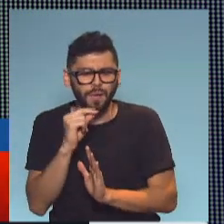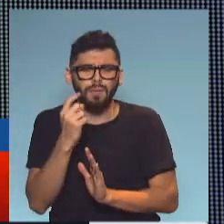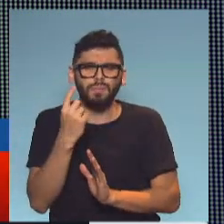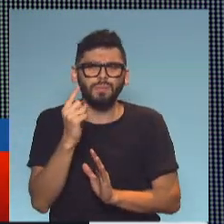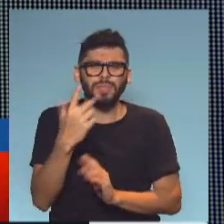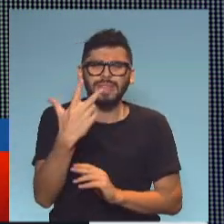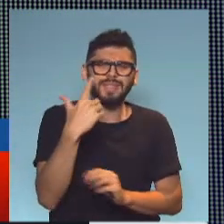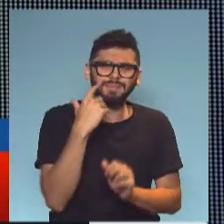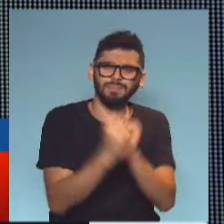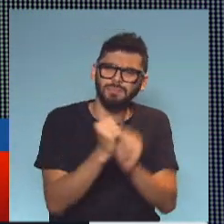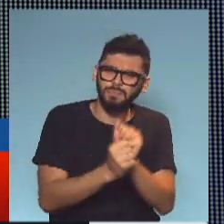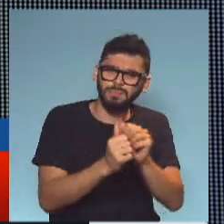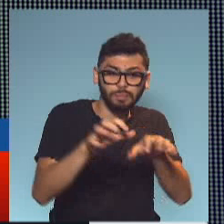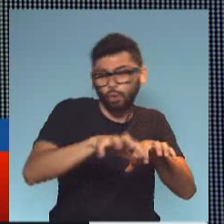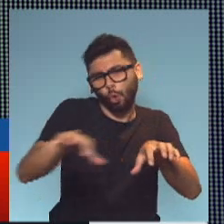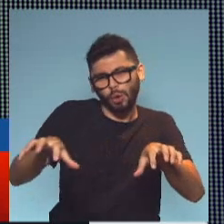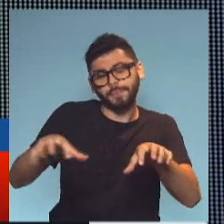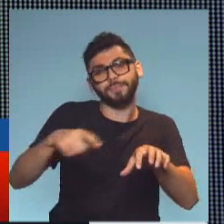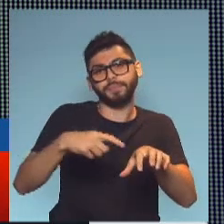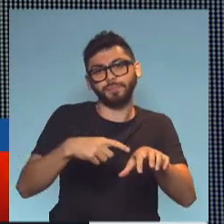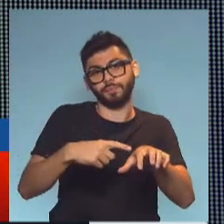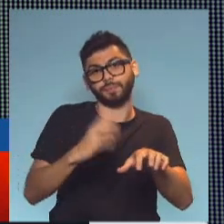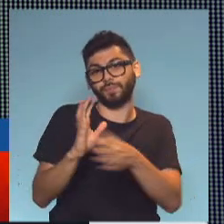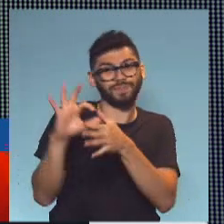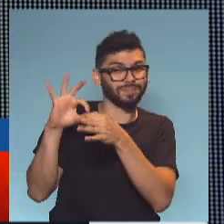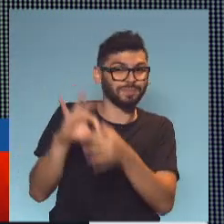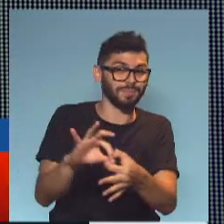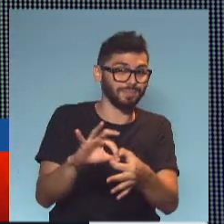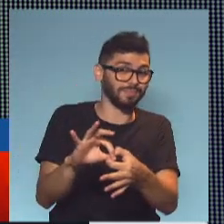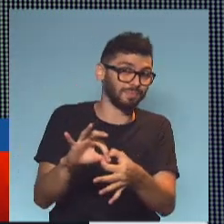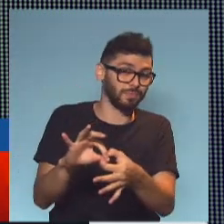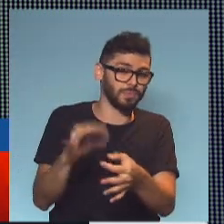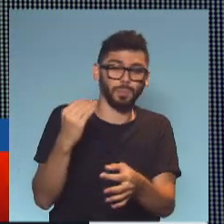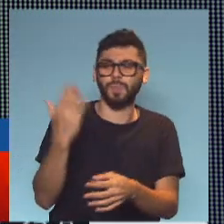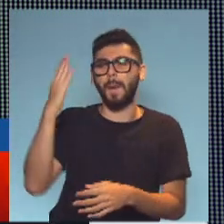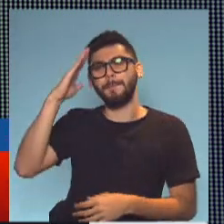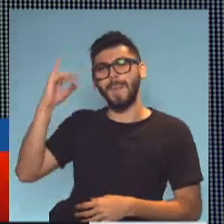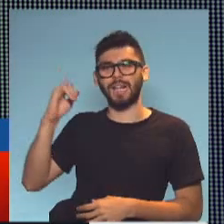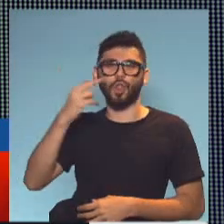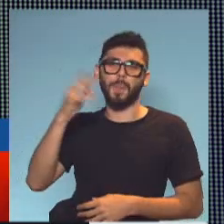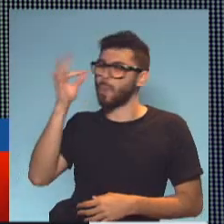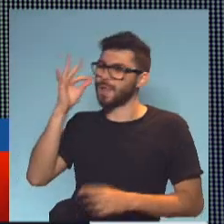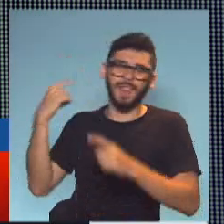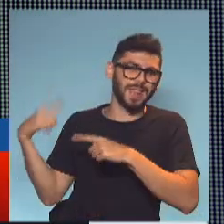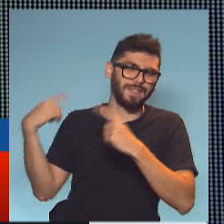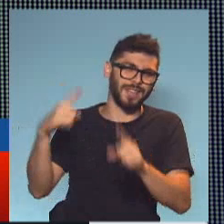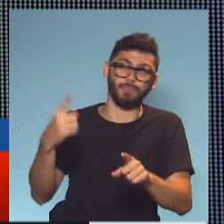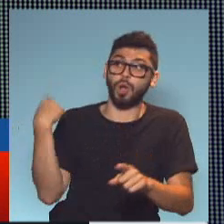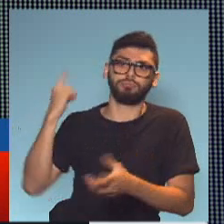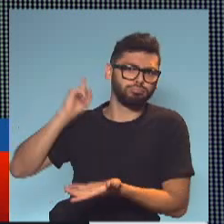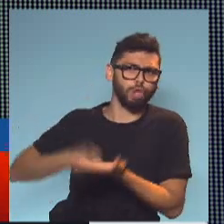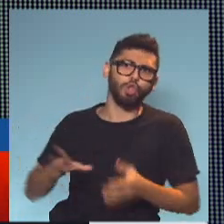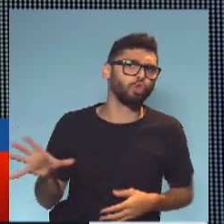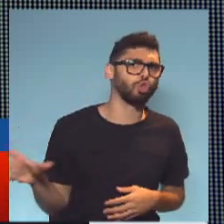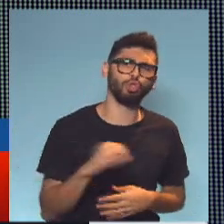industrias que serán las afectadas en estas restricciones, a diferencia de lo que vivíamos a mediados de marzo del 2020, cuando era para todos, para todo